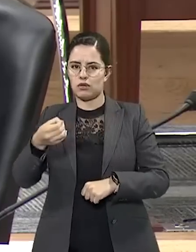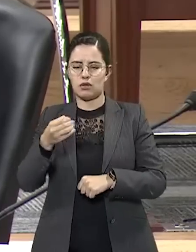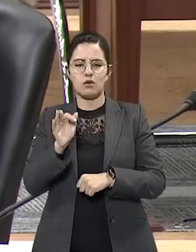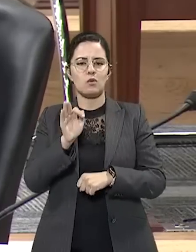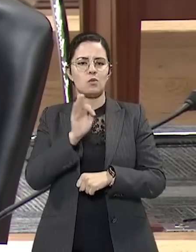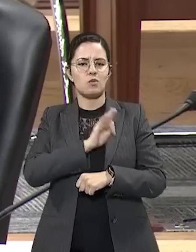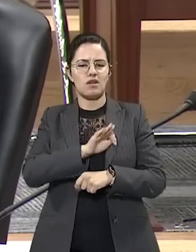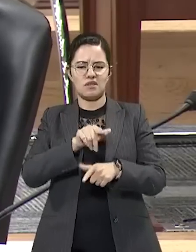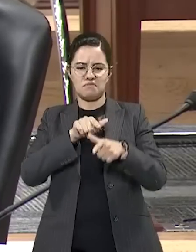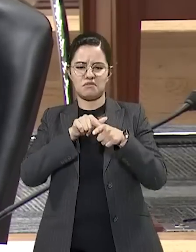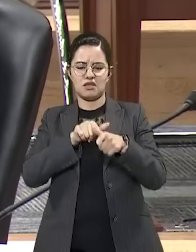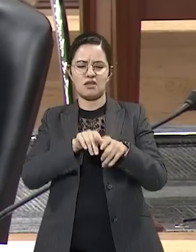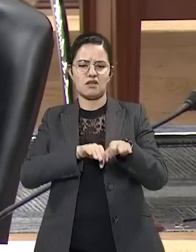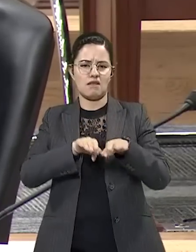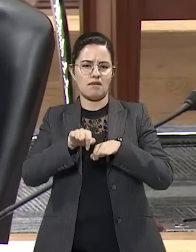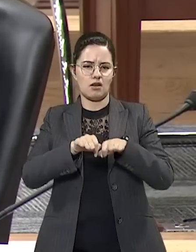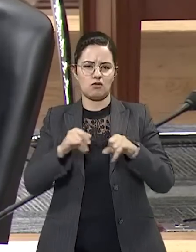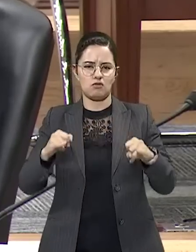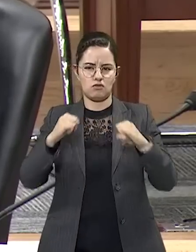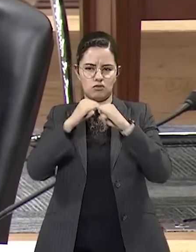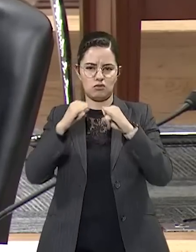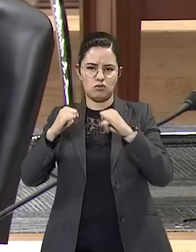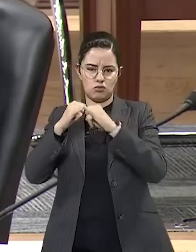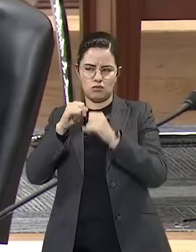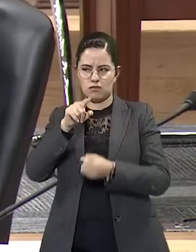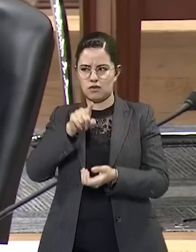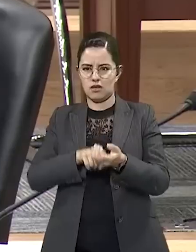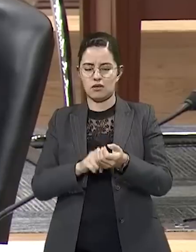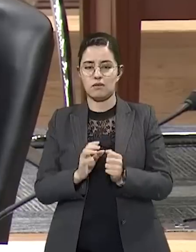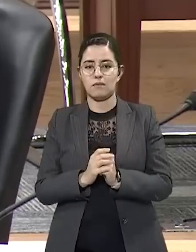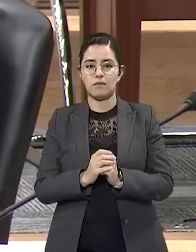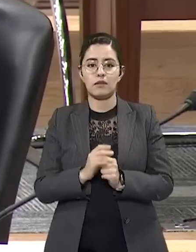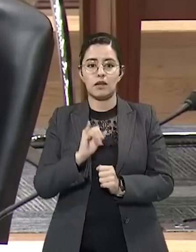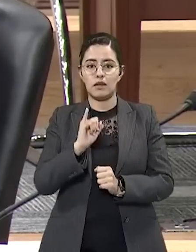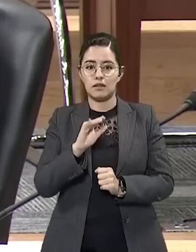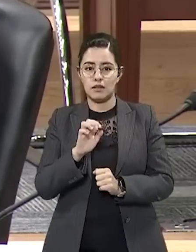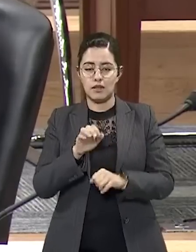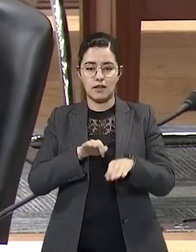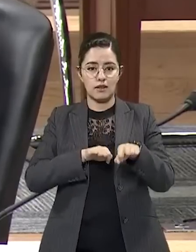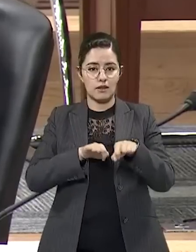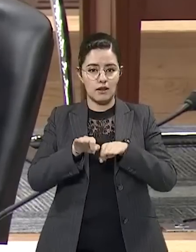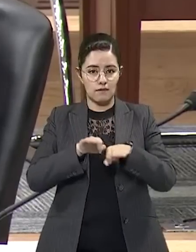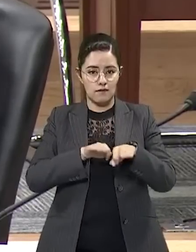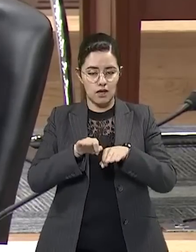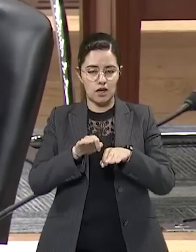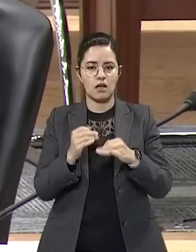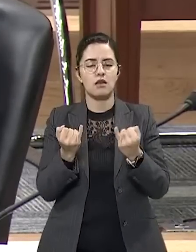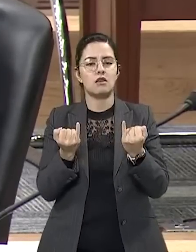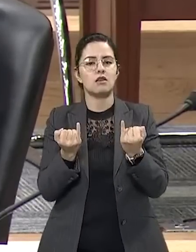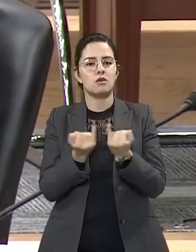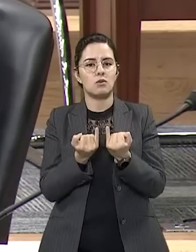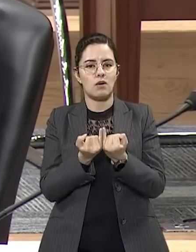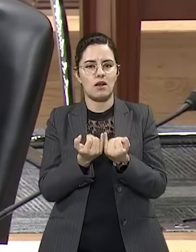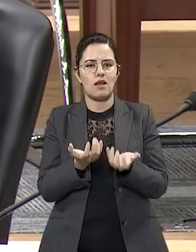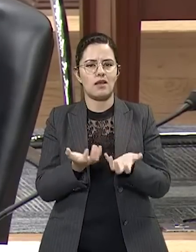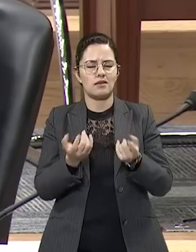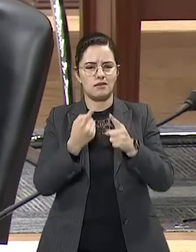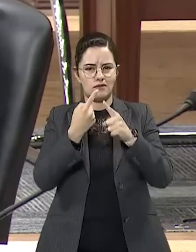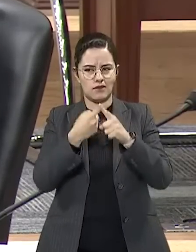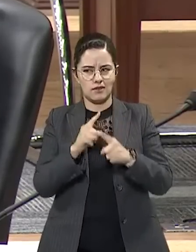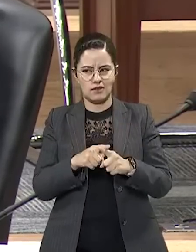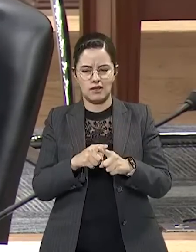de las operaciones institucionales el INE trabaja y conduce sus actuaciones bajo los principios